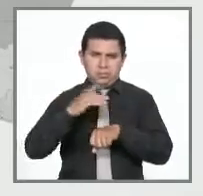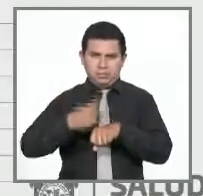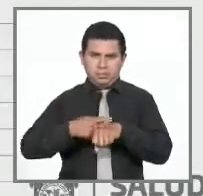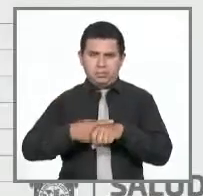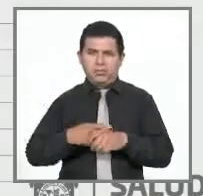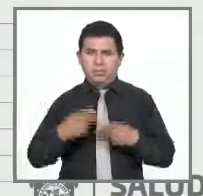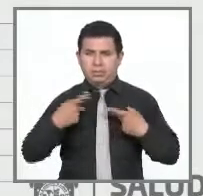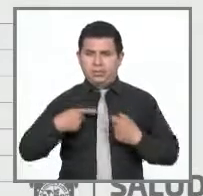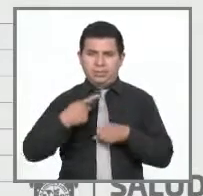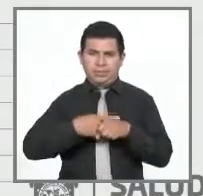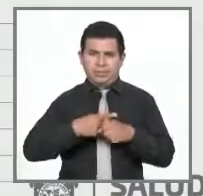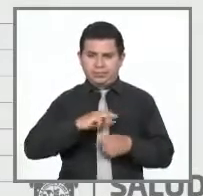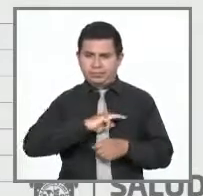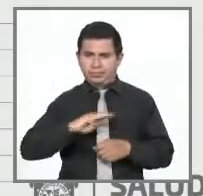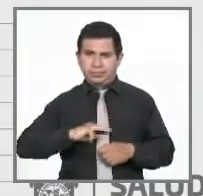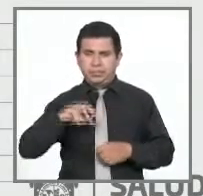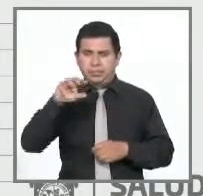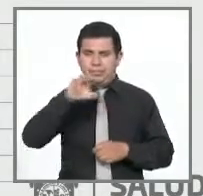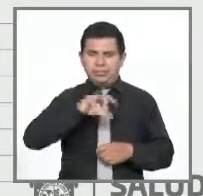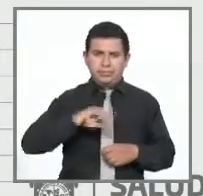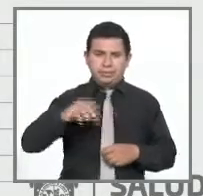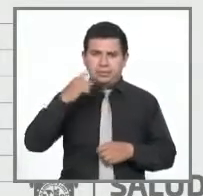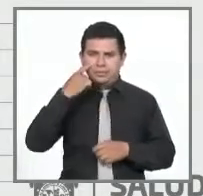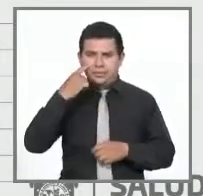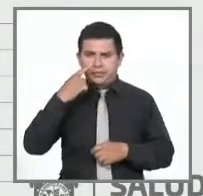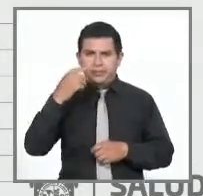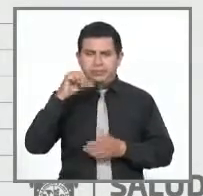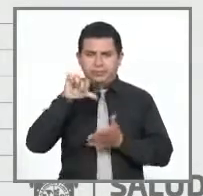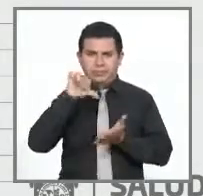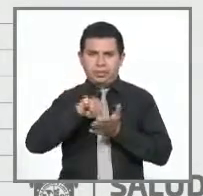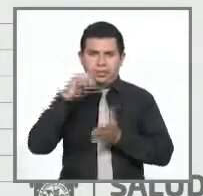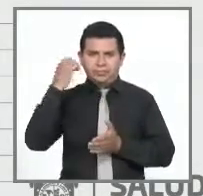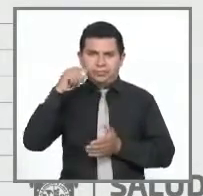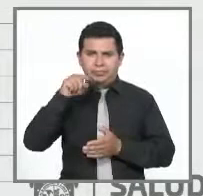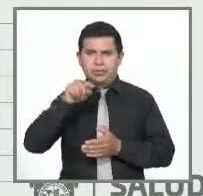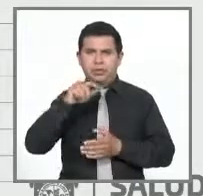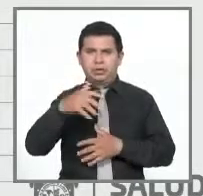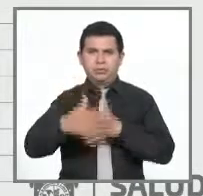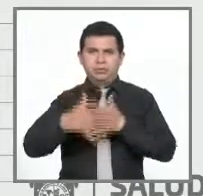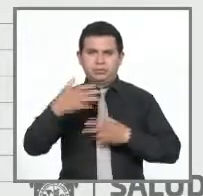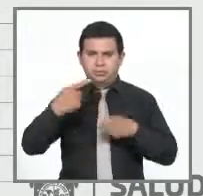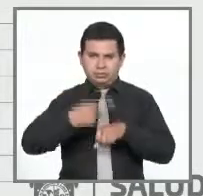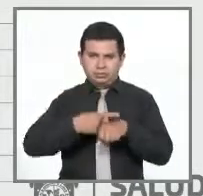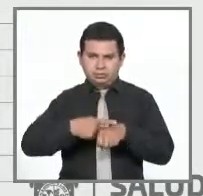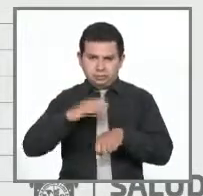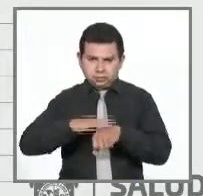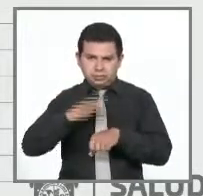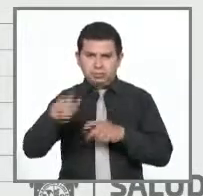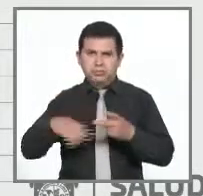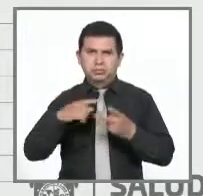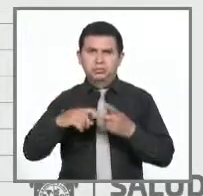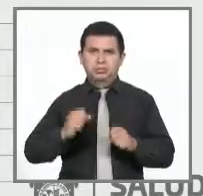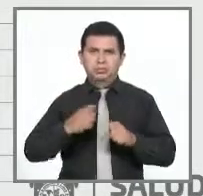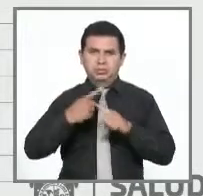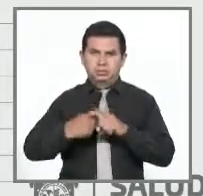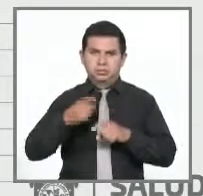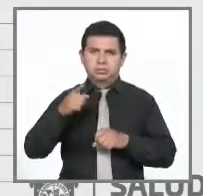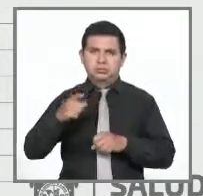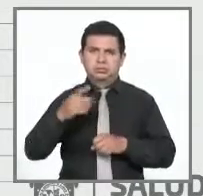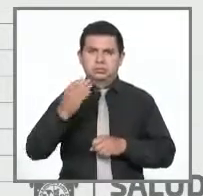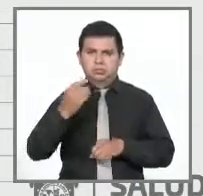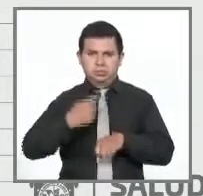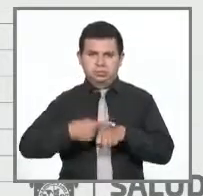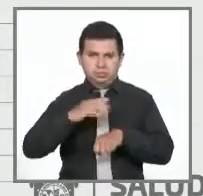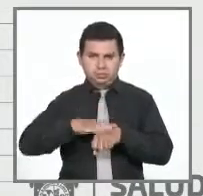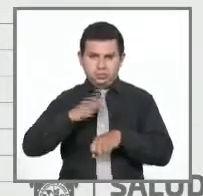los positivos por municipios son oaxaca de juárez con 15 casos nuevos salina cruz con